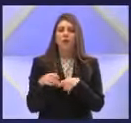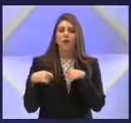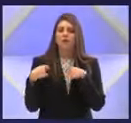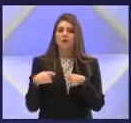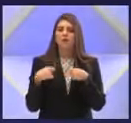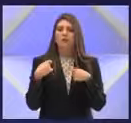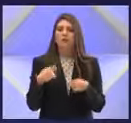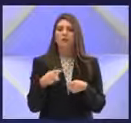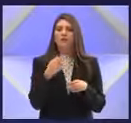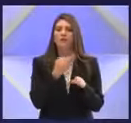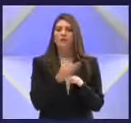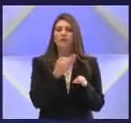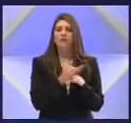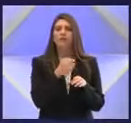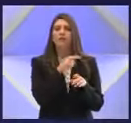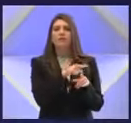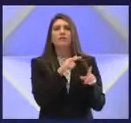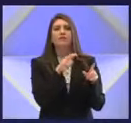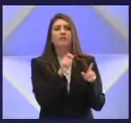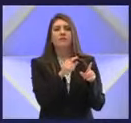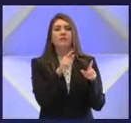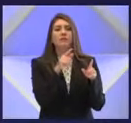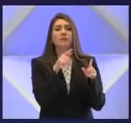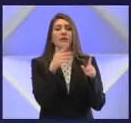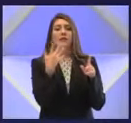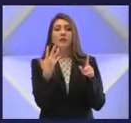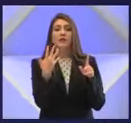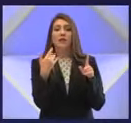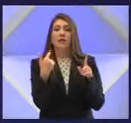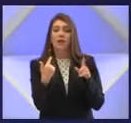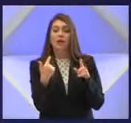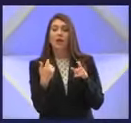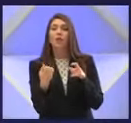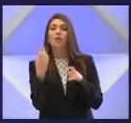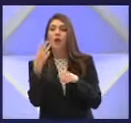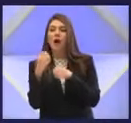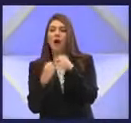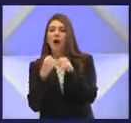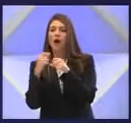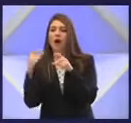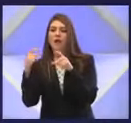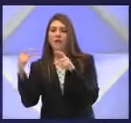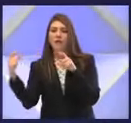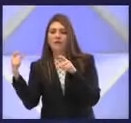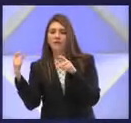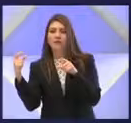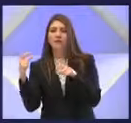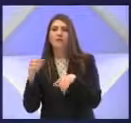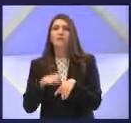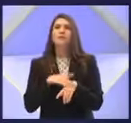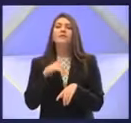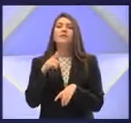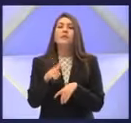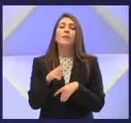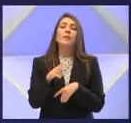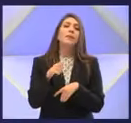estamos porque el término 5g lo ves desde que amanece hasta que te duermes